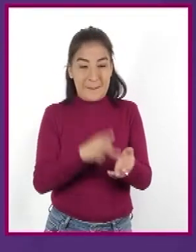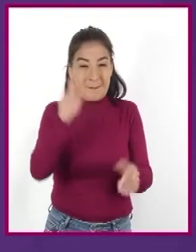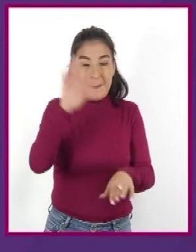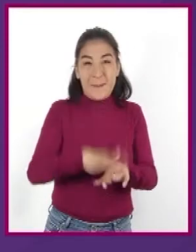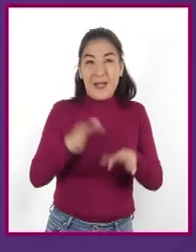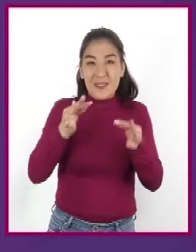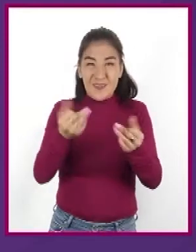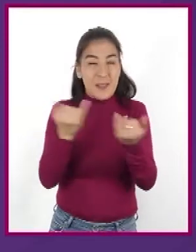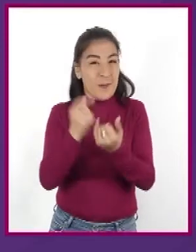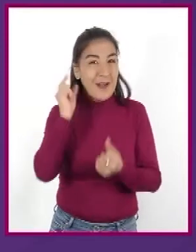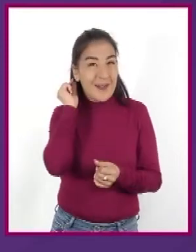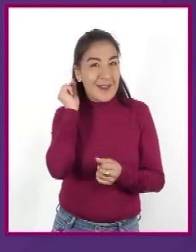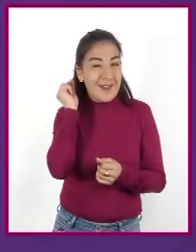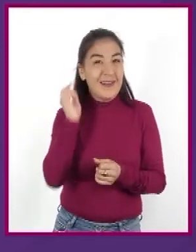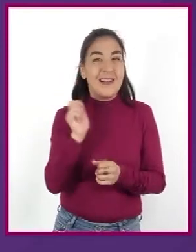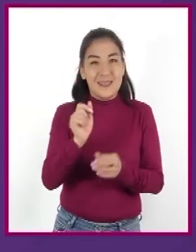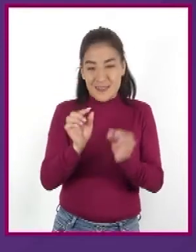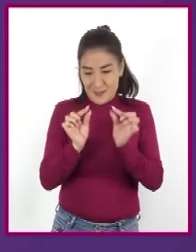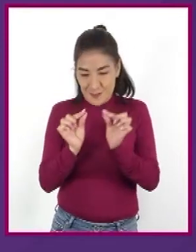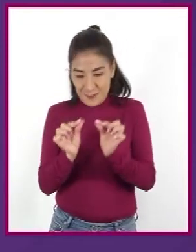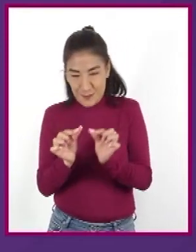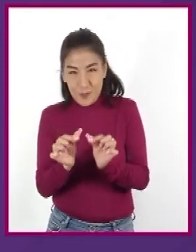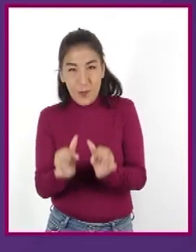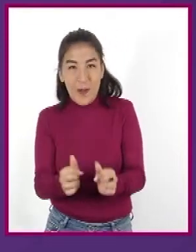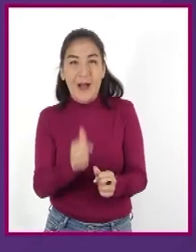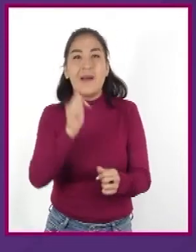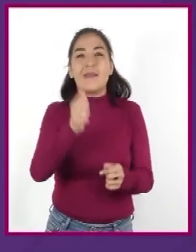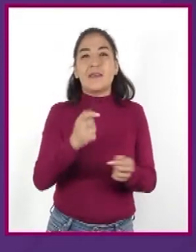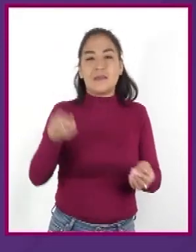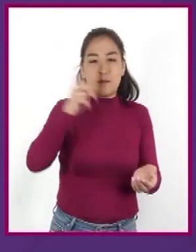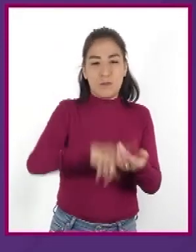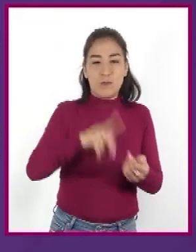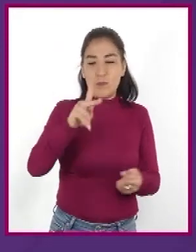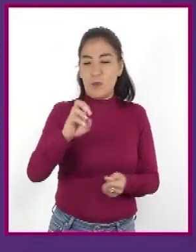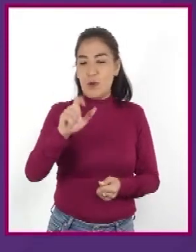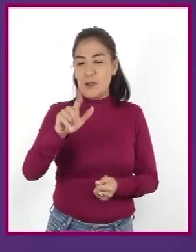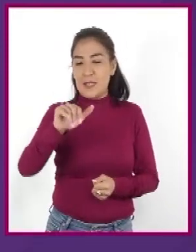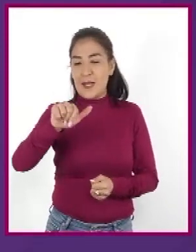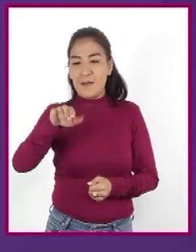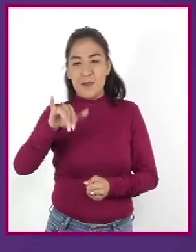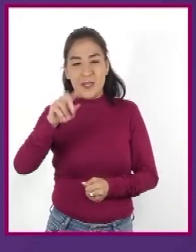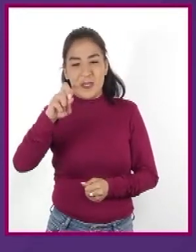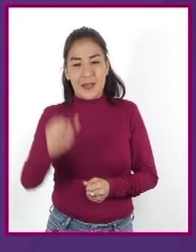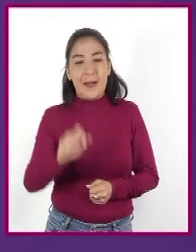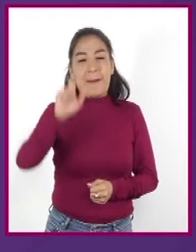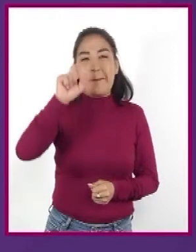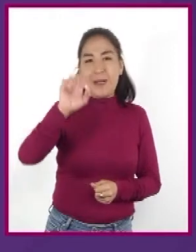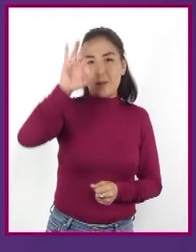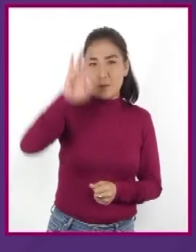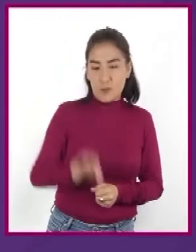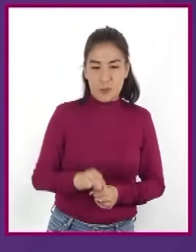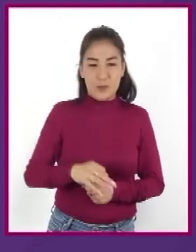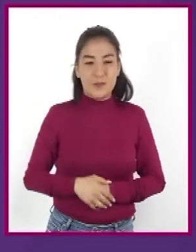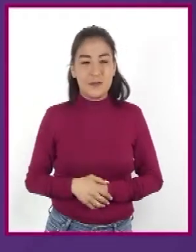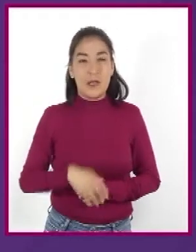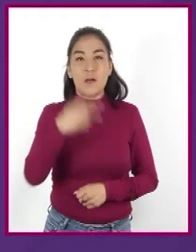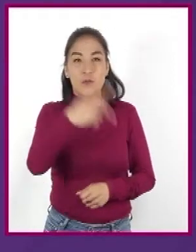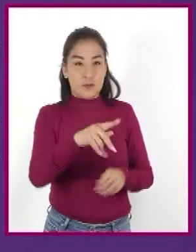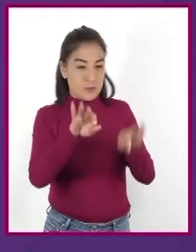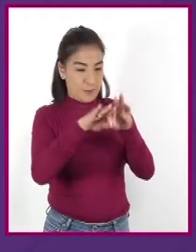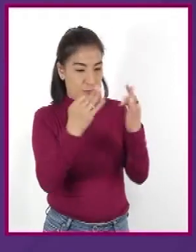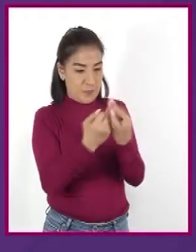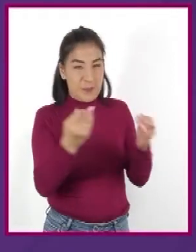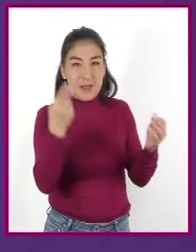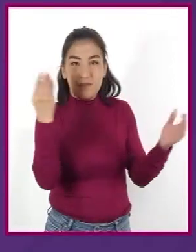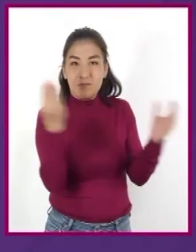de poliéster en un 80% y poliamida en un 20%. Su forma estructural